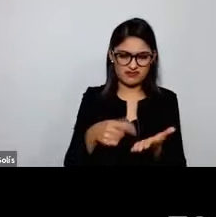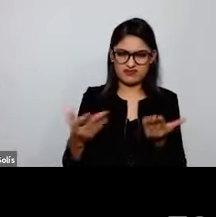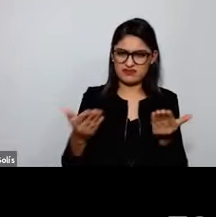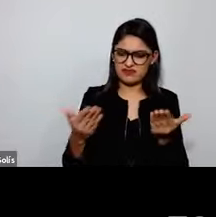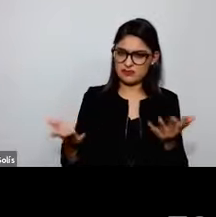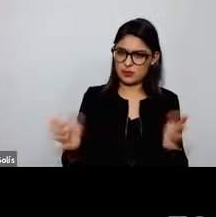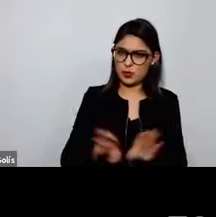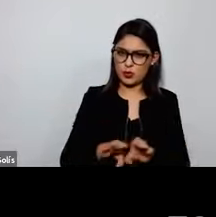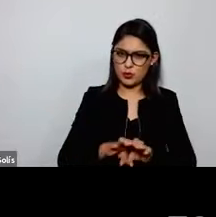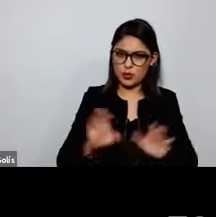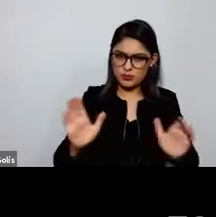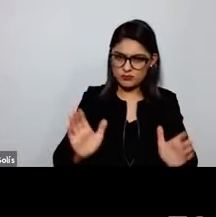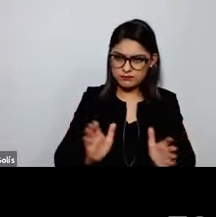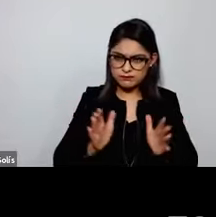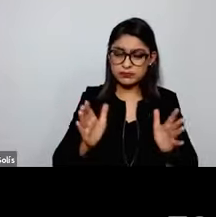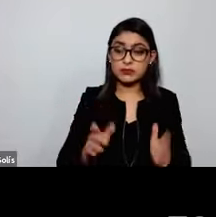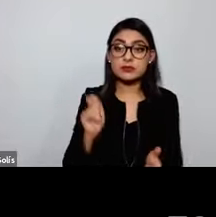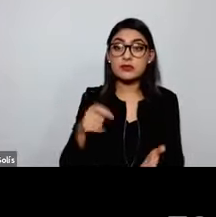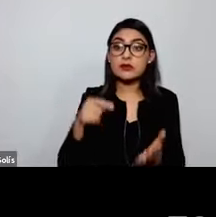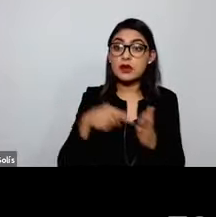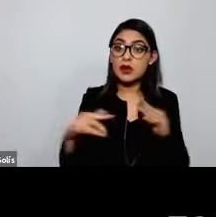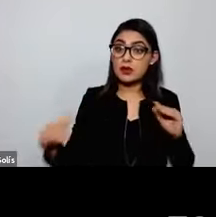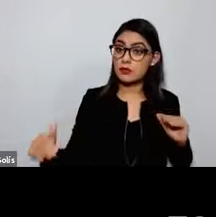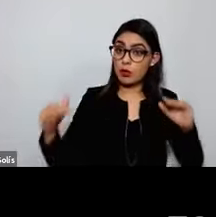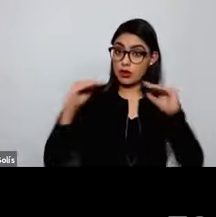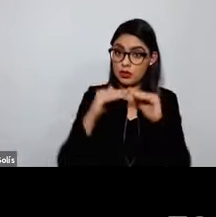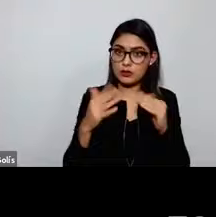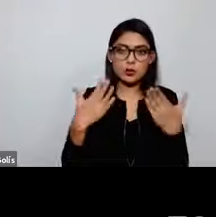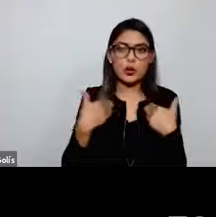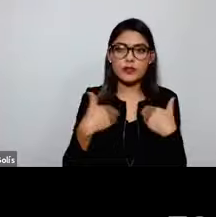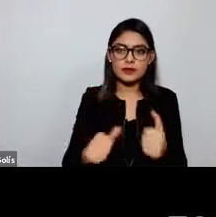una malconcepción sobre la igualdad.